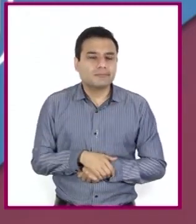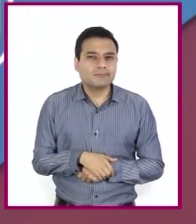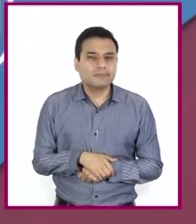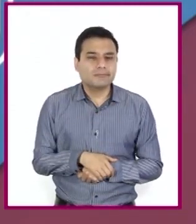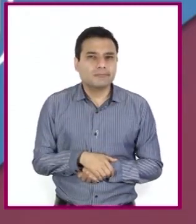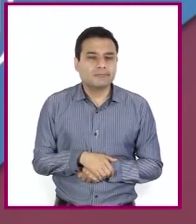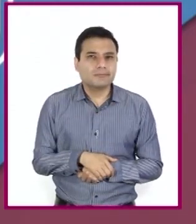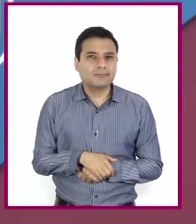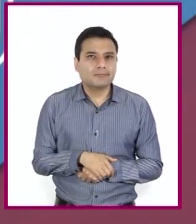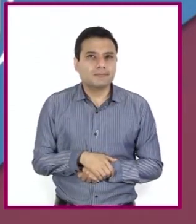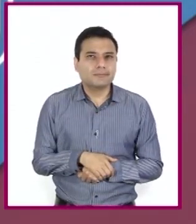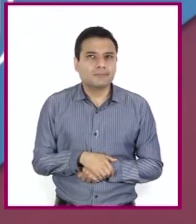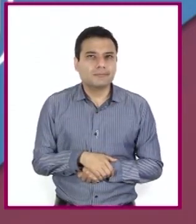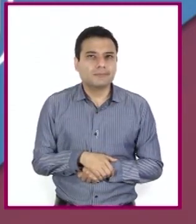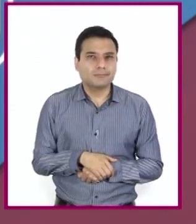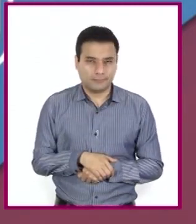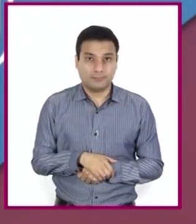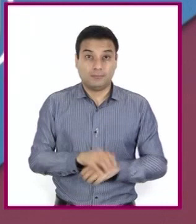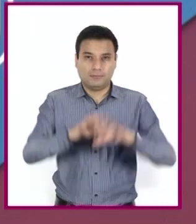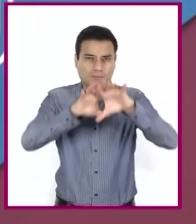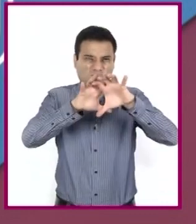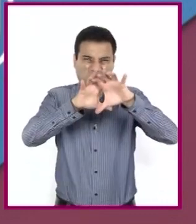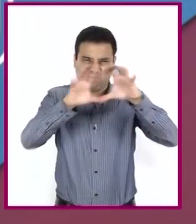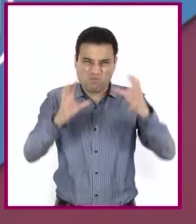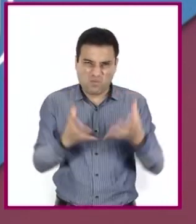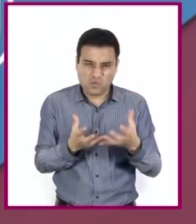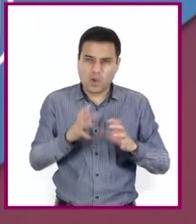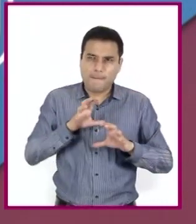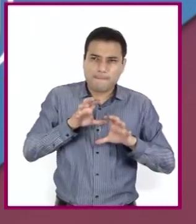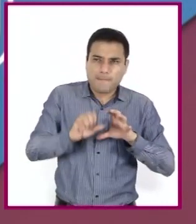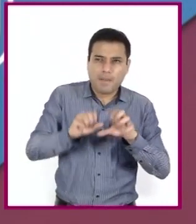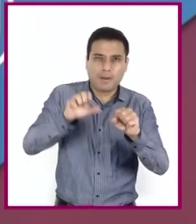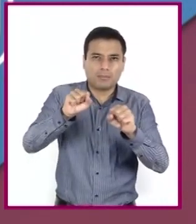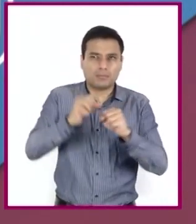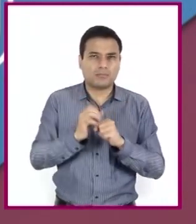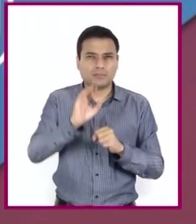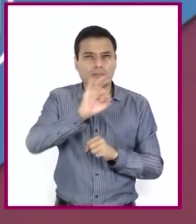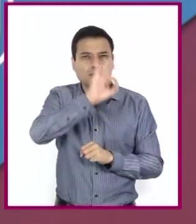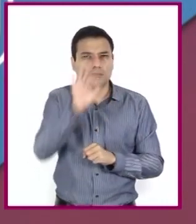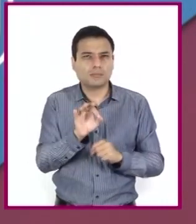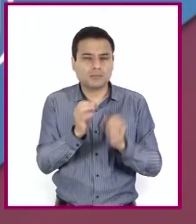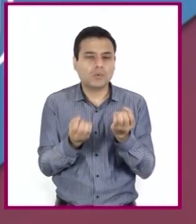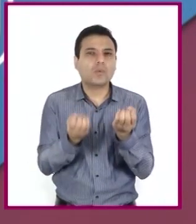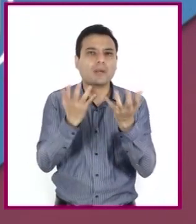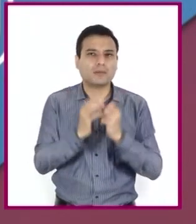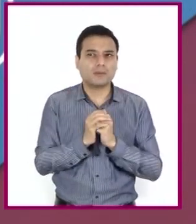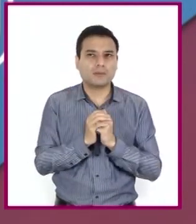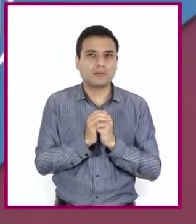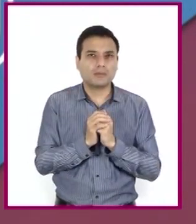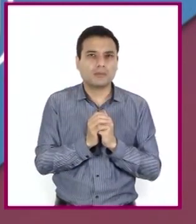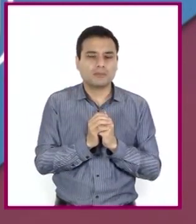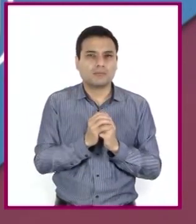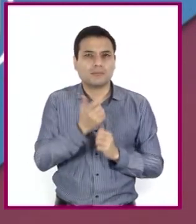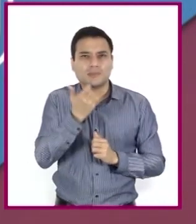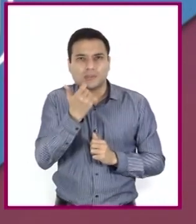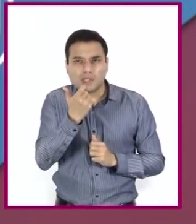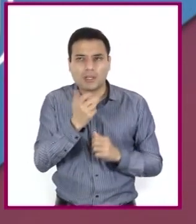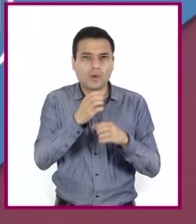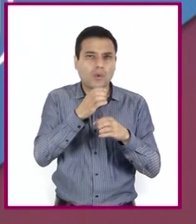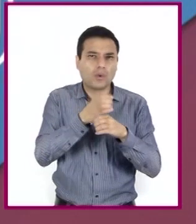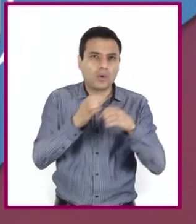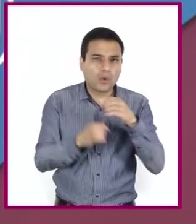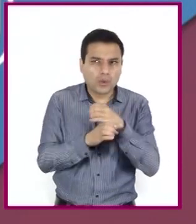el porcentaje de ocupación que tenían sobre el planeta, de dónde obtenían recursos materiales